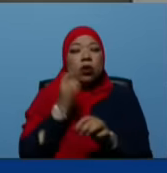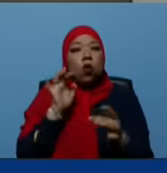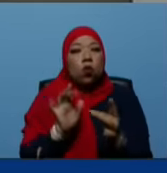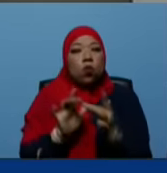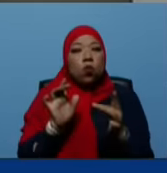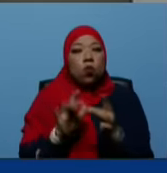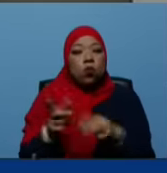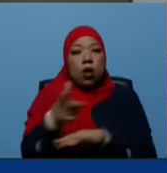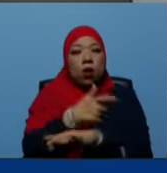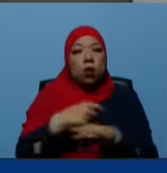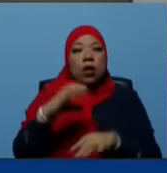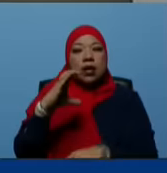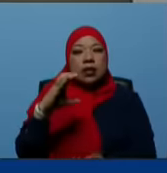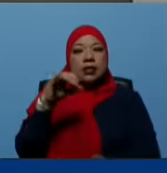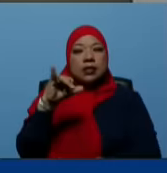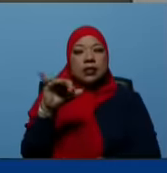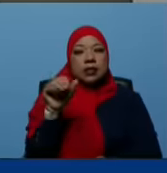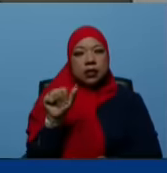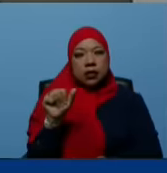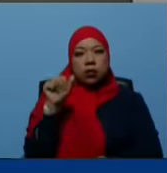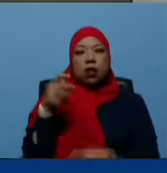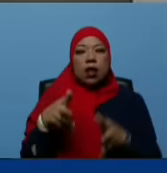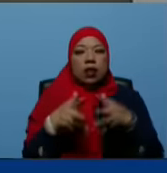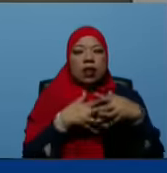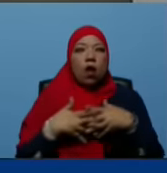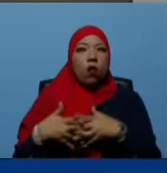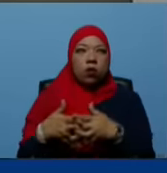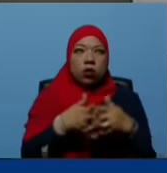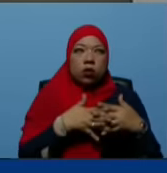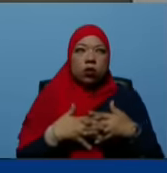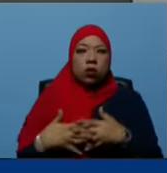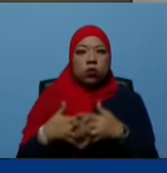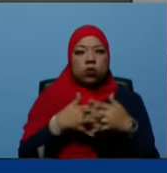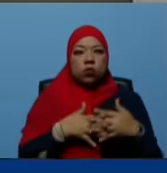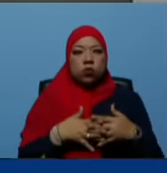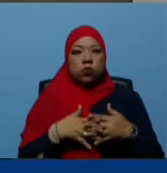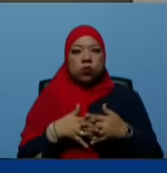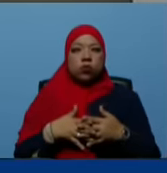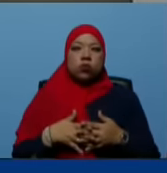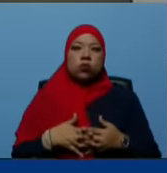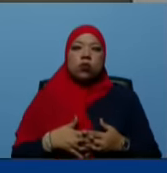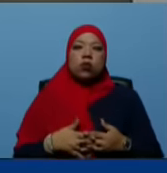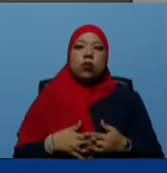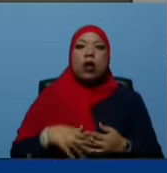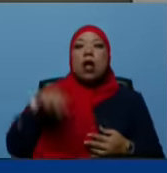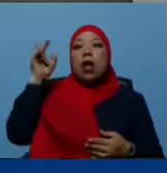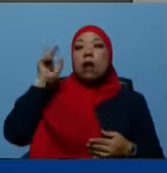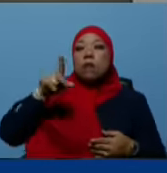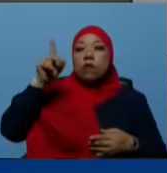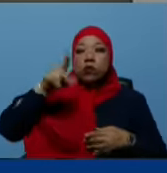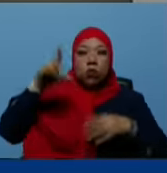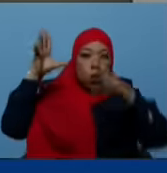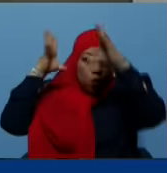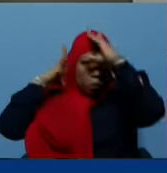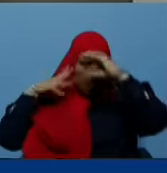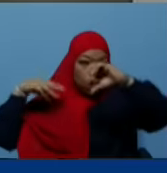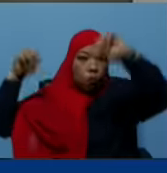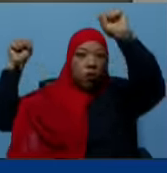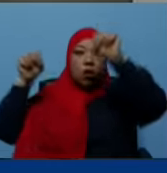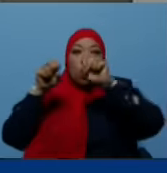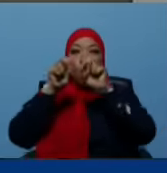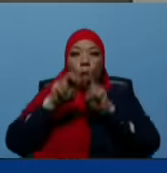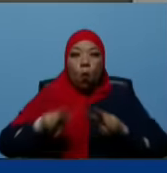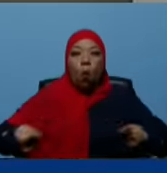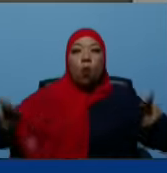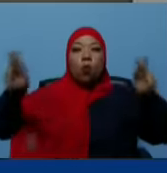directamente con la CIA de los Estados Unidos de Norteamérica. Profesor Moncada, embajador en la ONU,